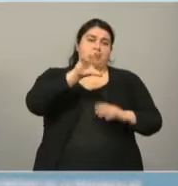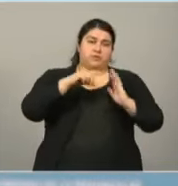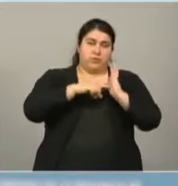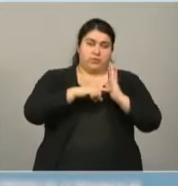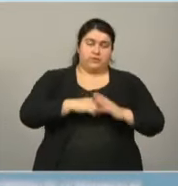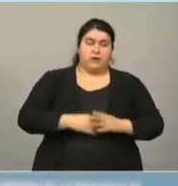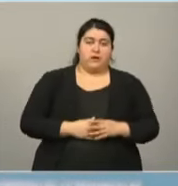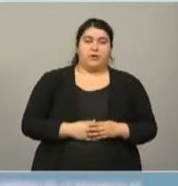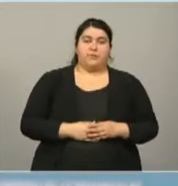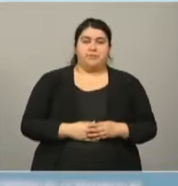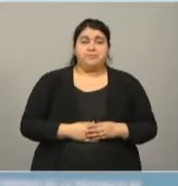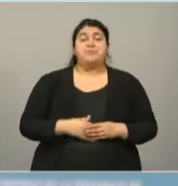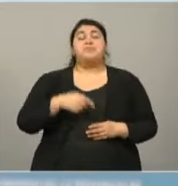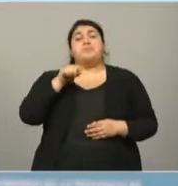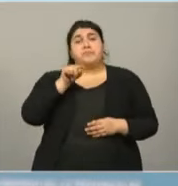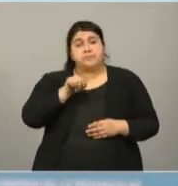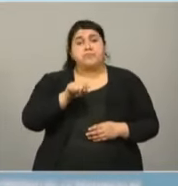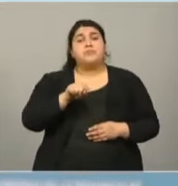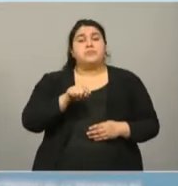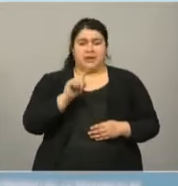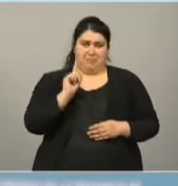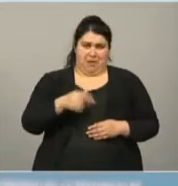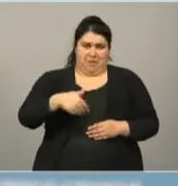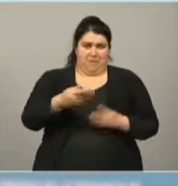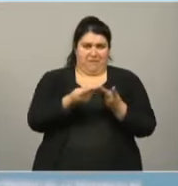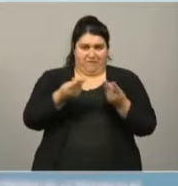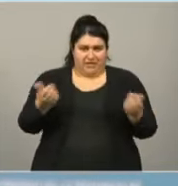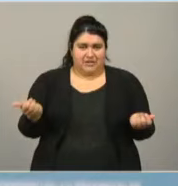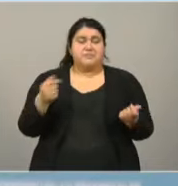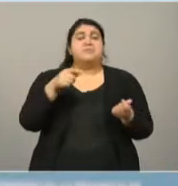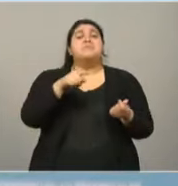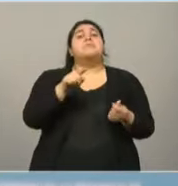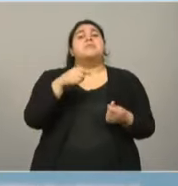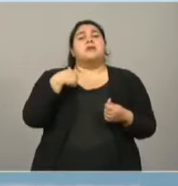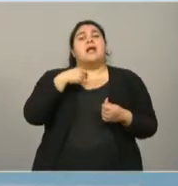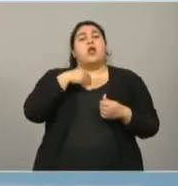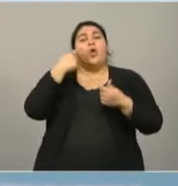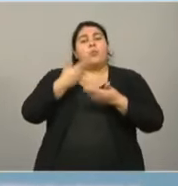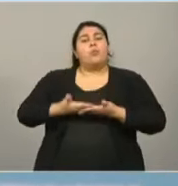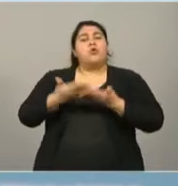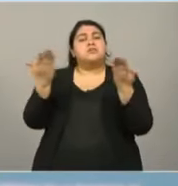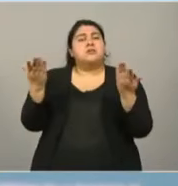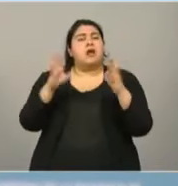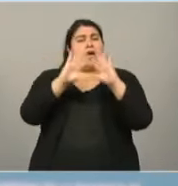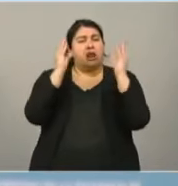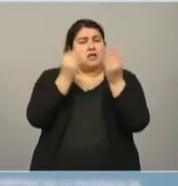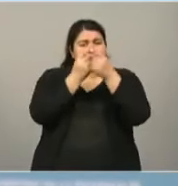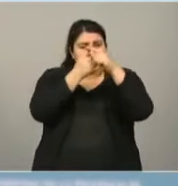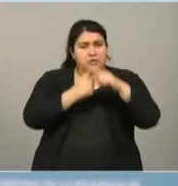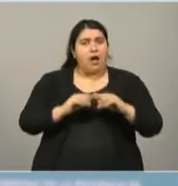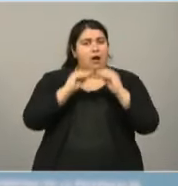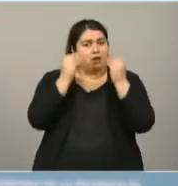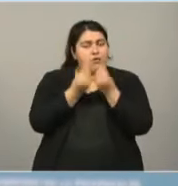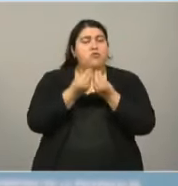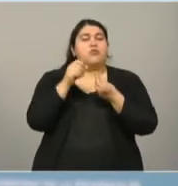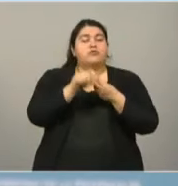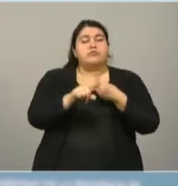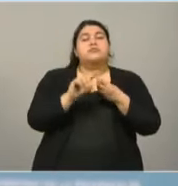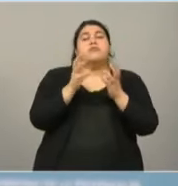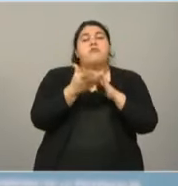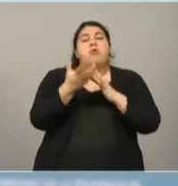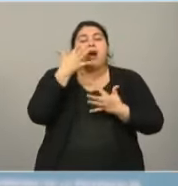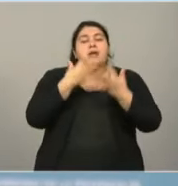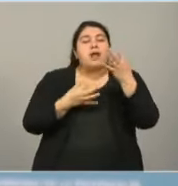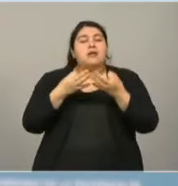Aires En ese sentido y para concluir quiero mostrar los resultados que ha tenido la provincia de Buenos Aires en términos